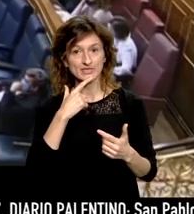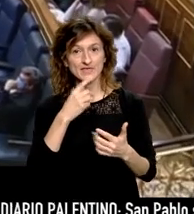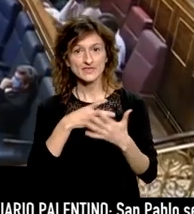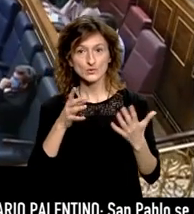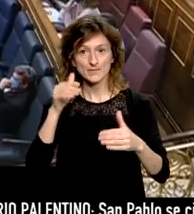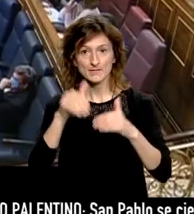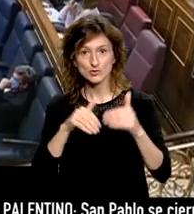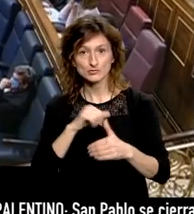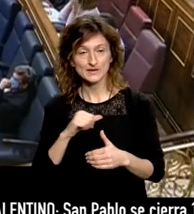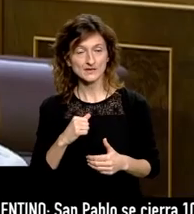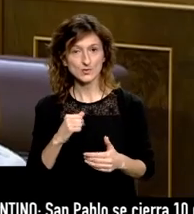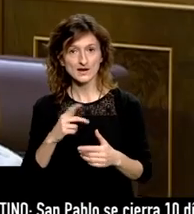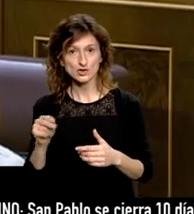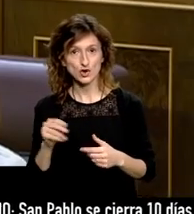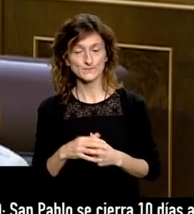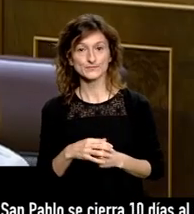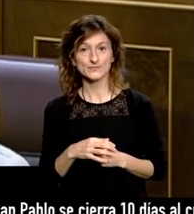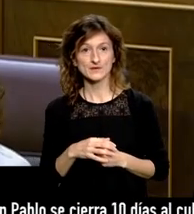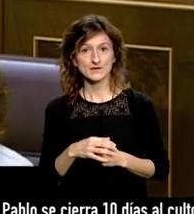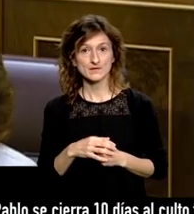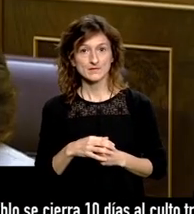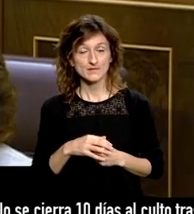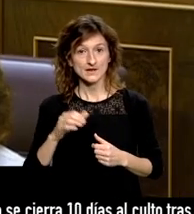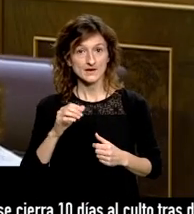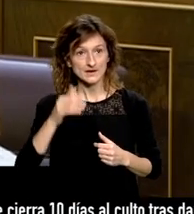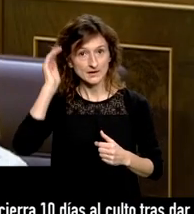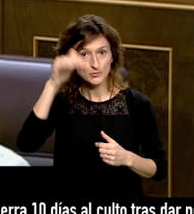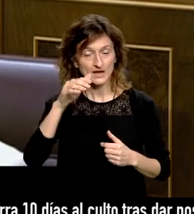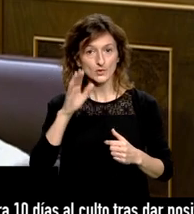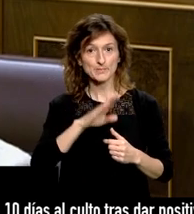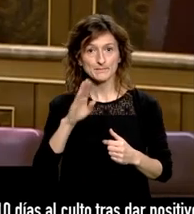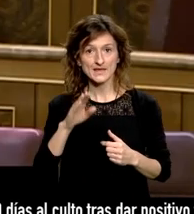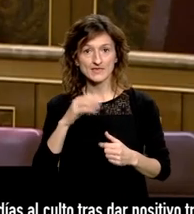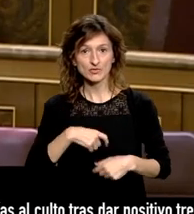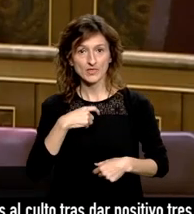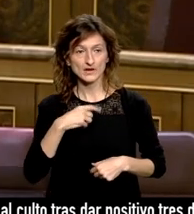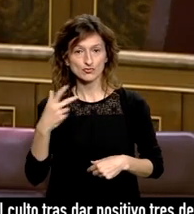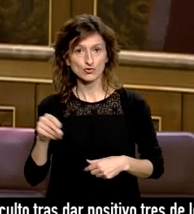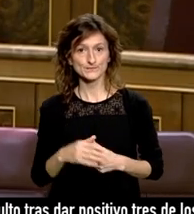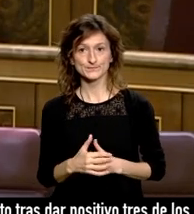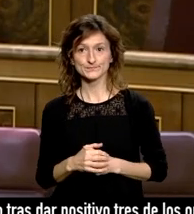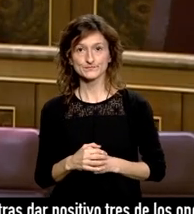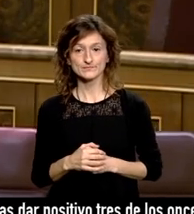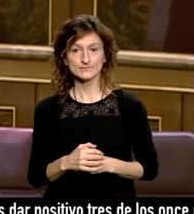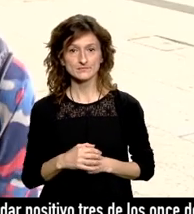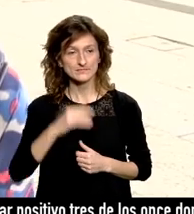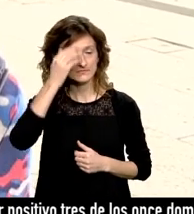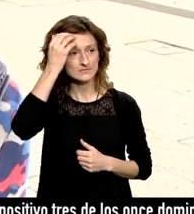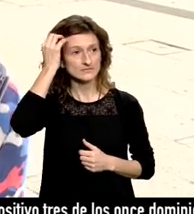los 19 votos particulares que han presentado Esquerra Republicana, PP y Ciudadanos.